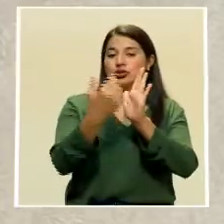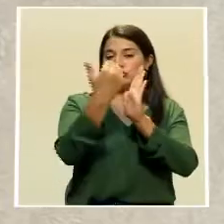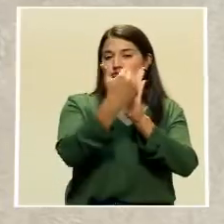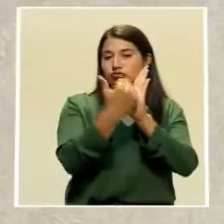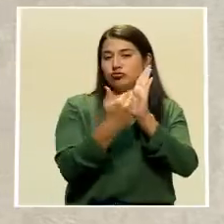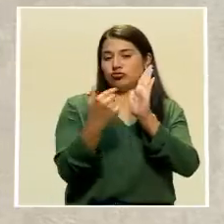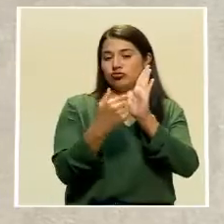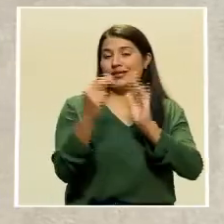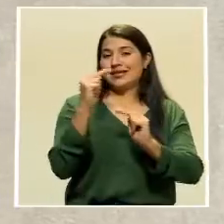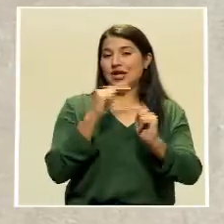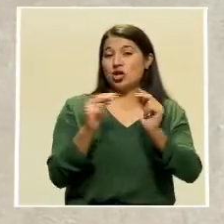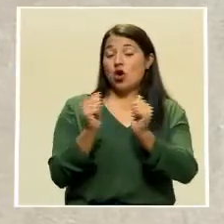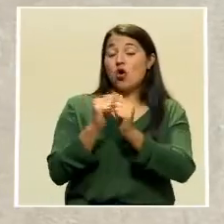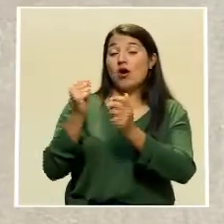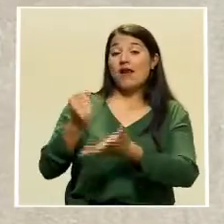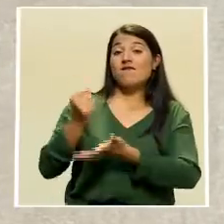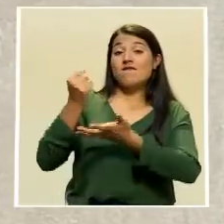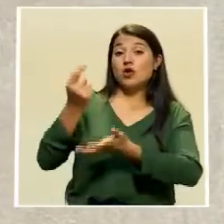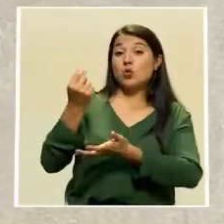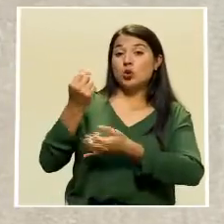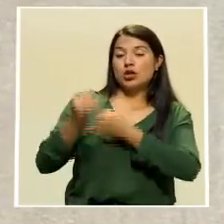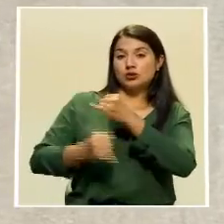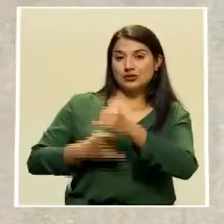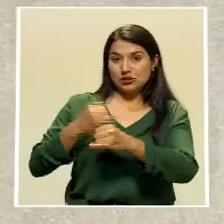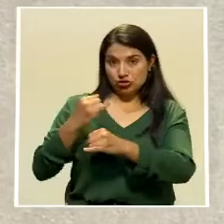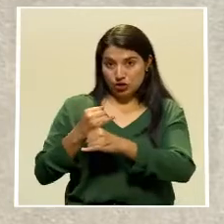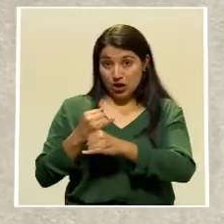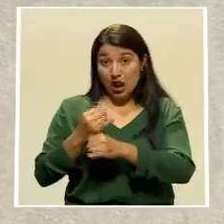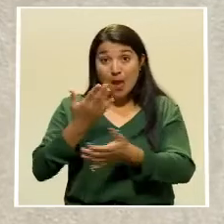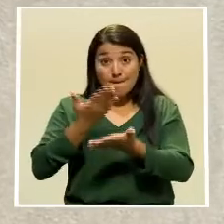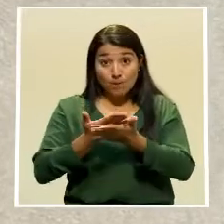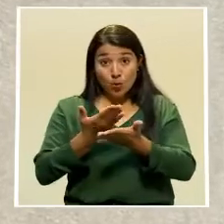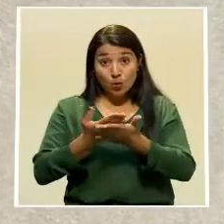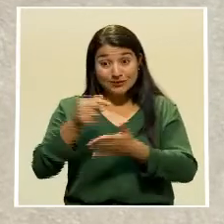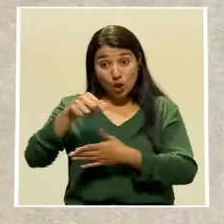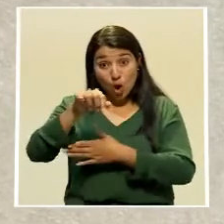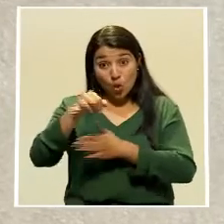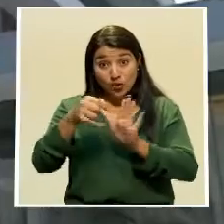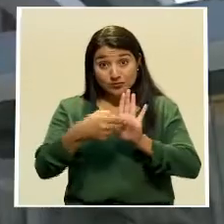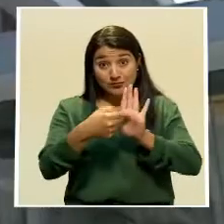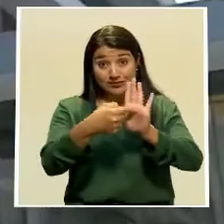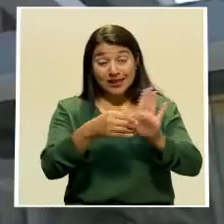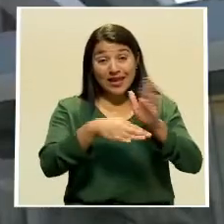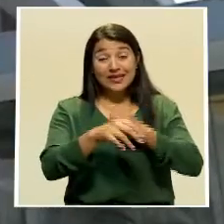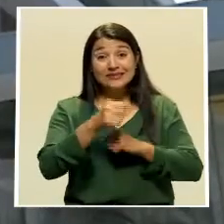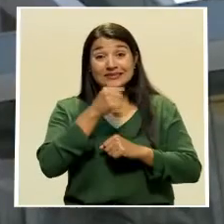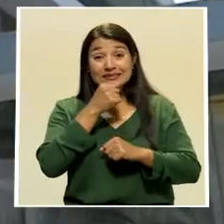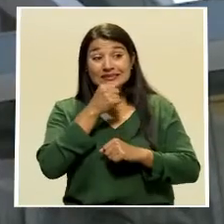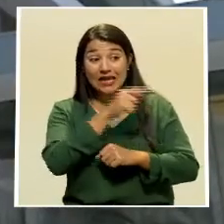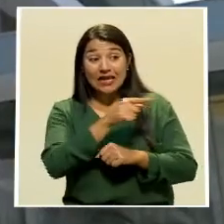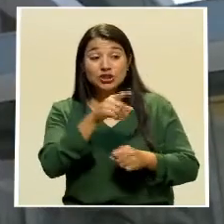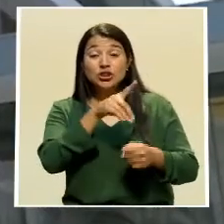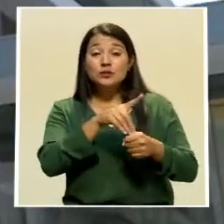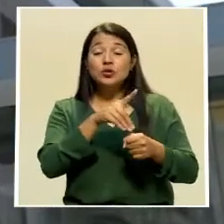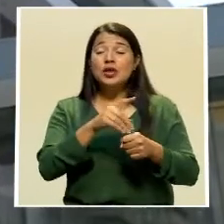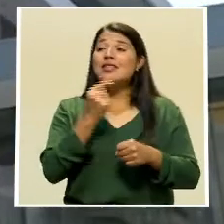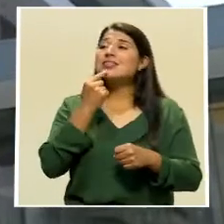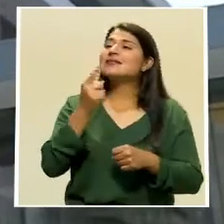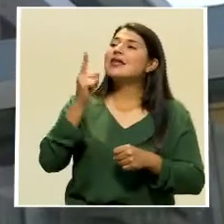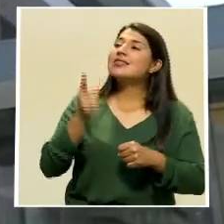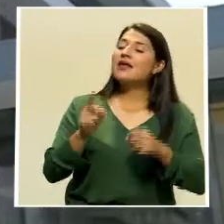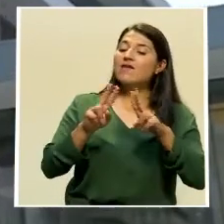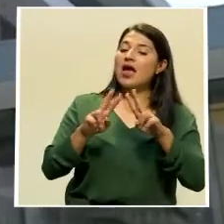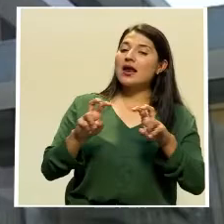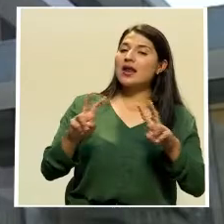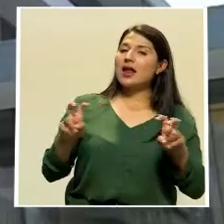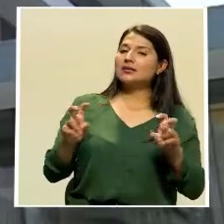Monetario Internacional por parte del gobierno. La propuesta fue presentada este jueves en conferencia de prensa y los diputados aseguraron que tendrán que